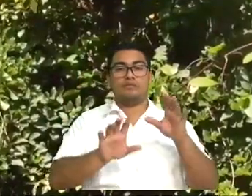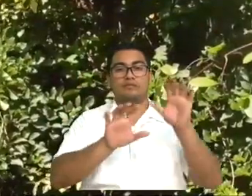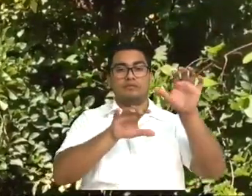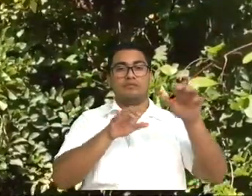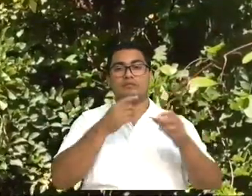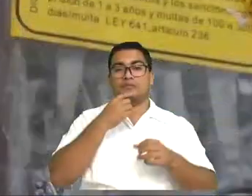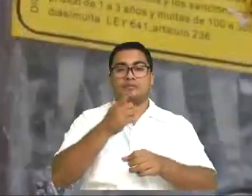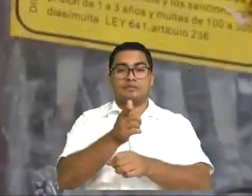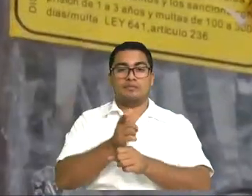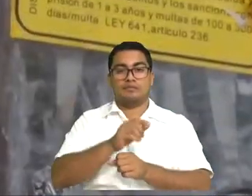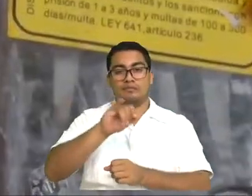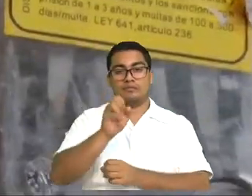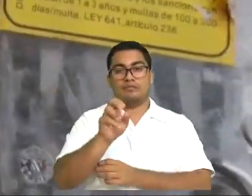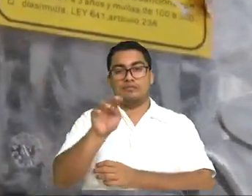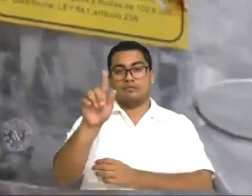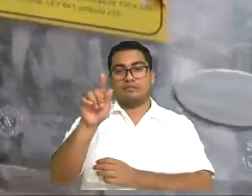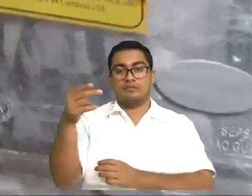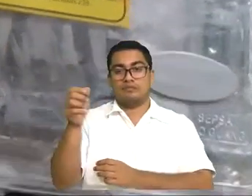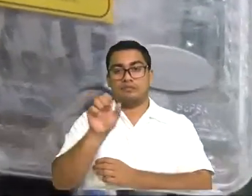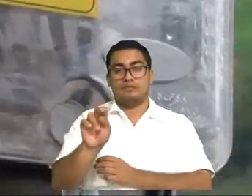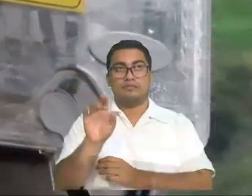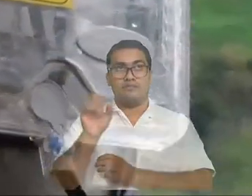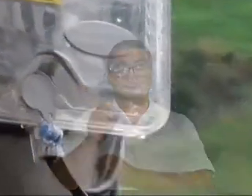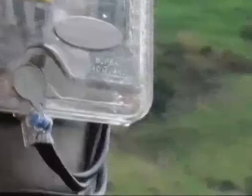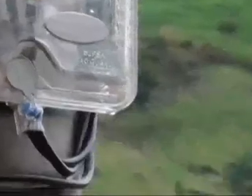les informó Jonathan Castro.